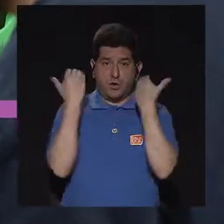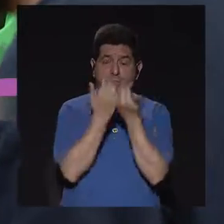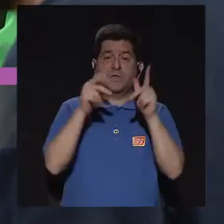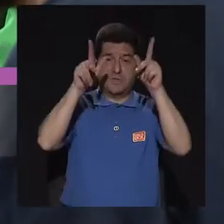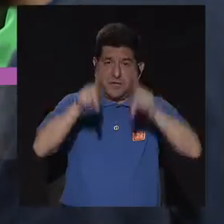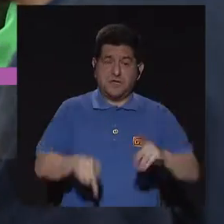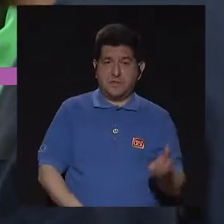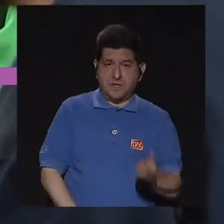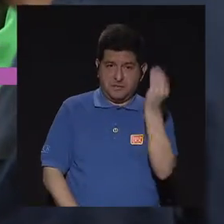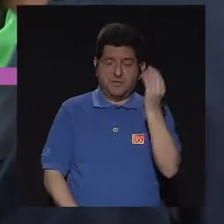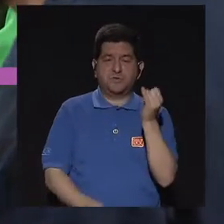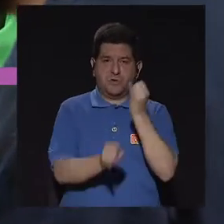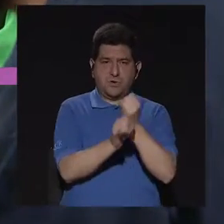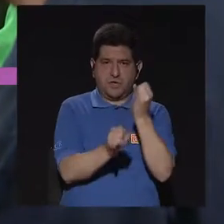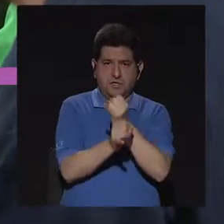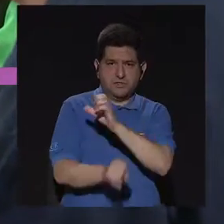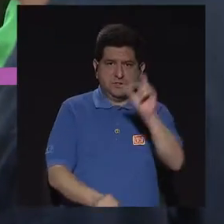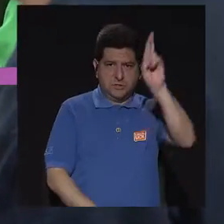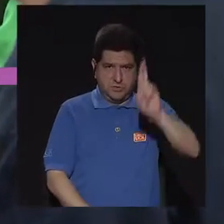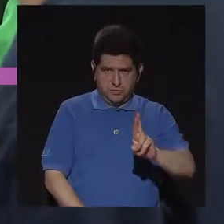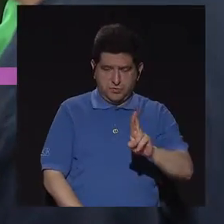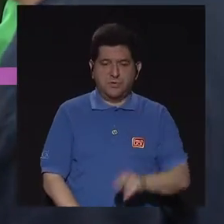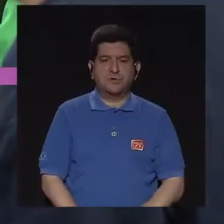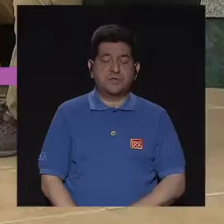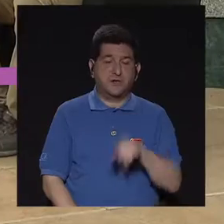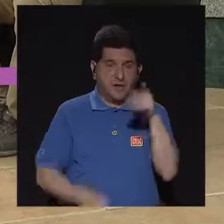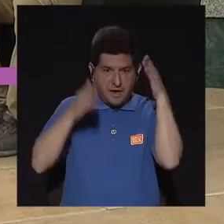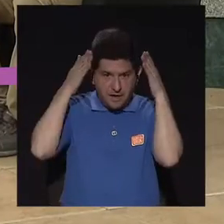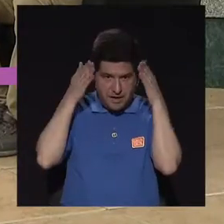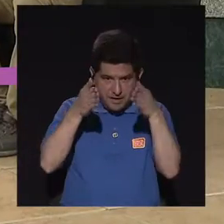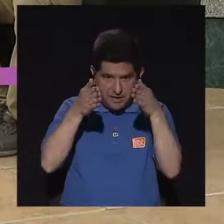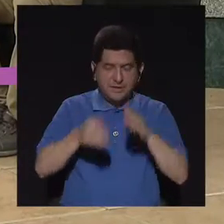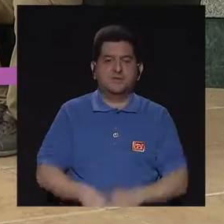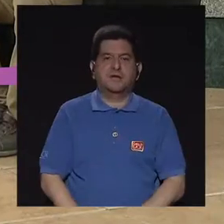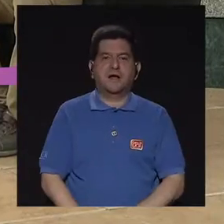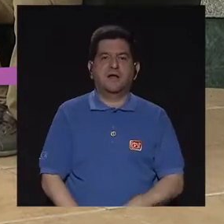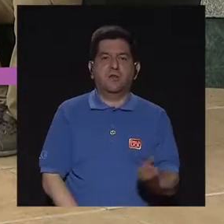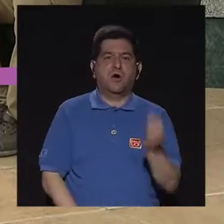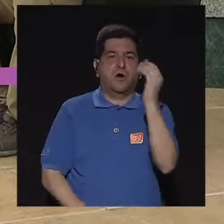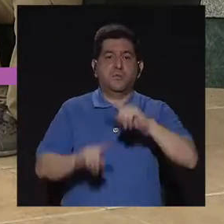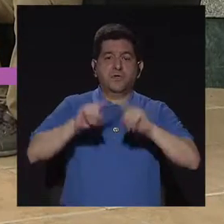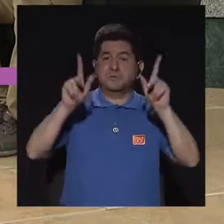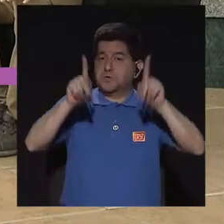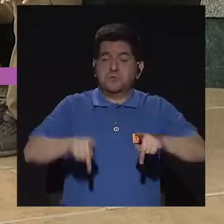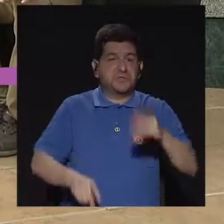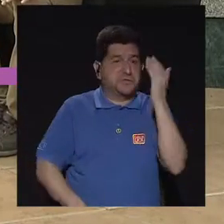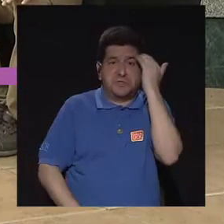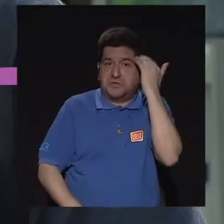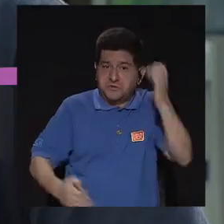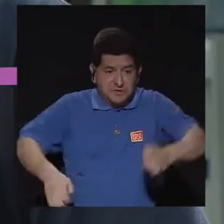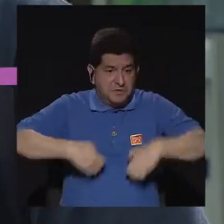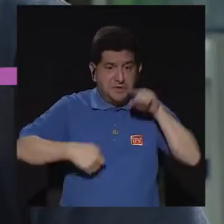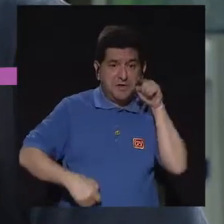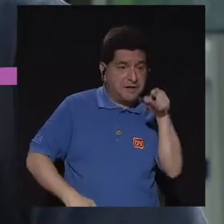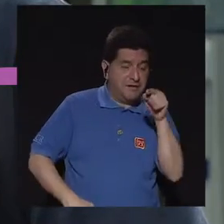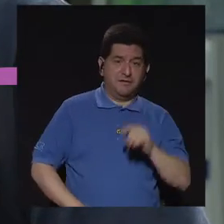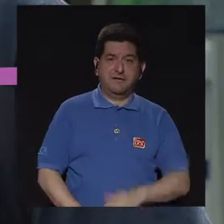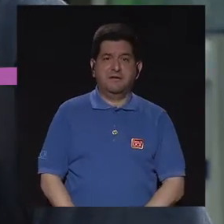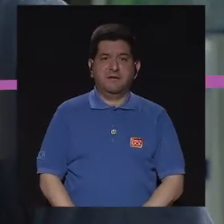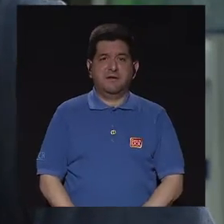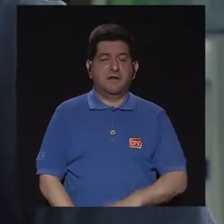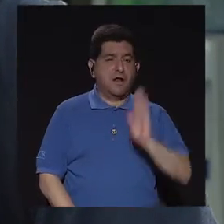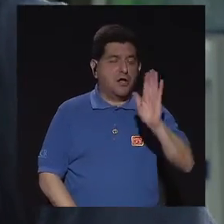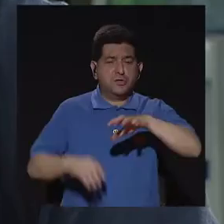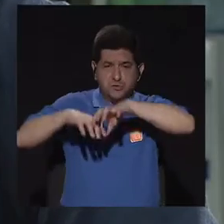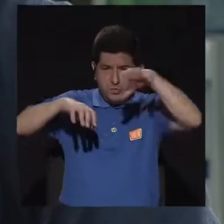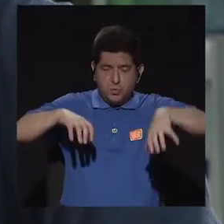que es el ente en Costa Rica de los jóvenes que permite escuchar la voz, pero mucha gente no sabe que existe. Todos